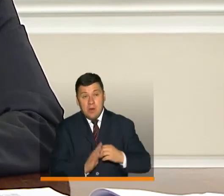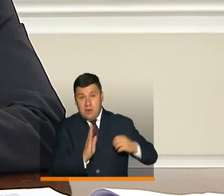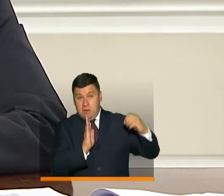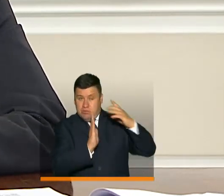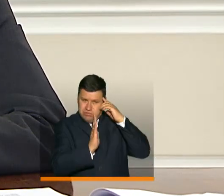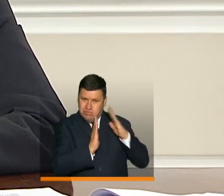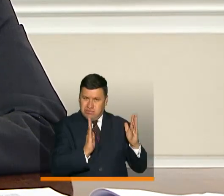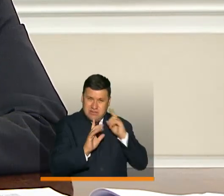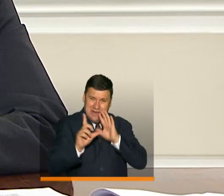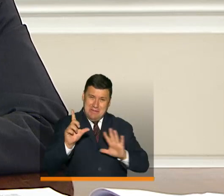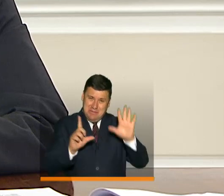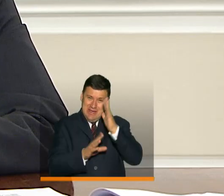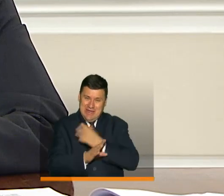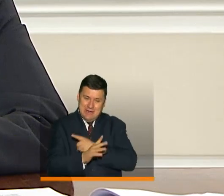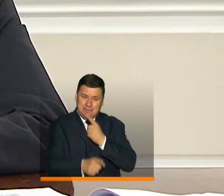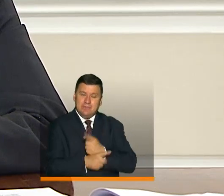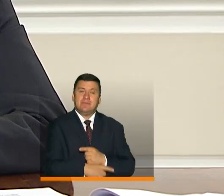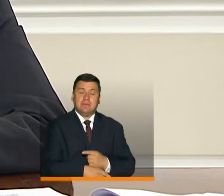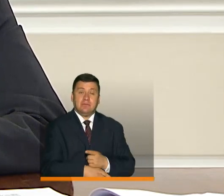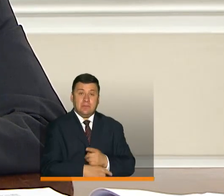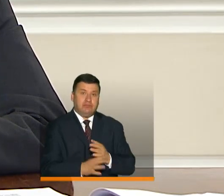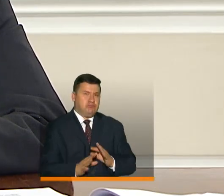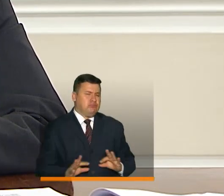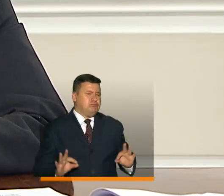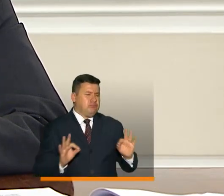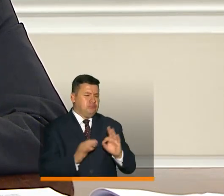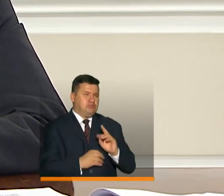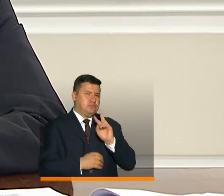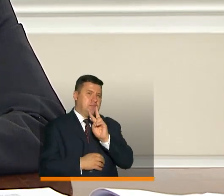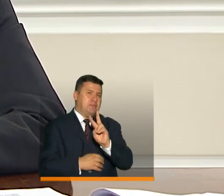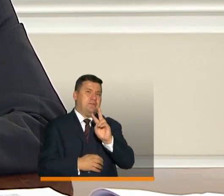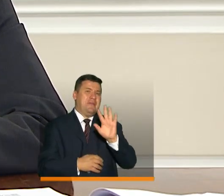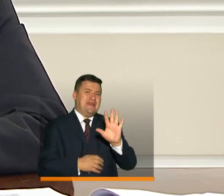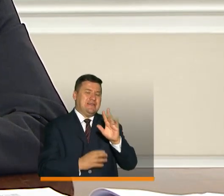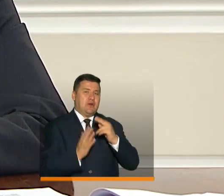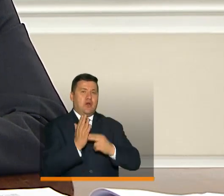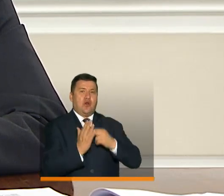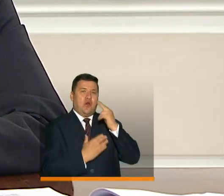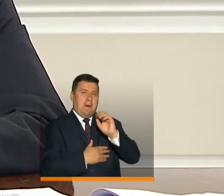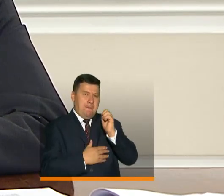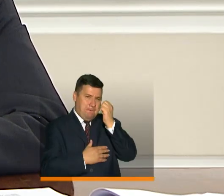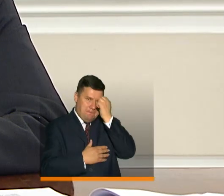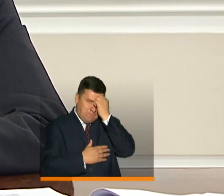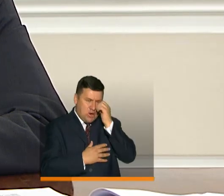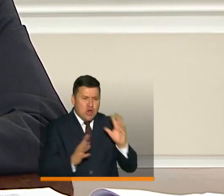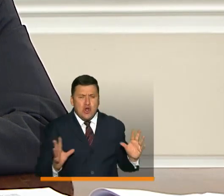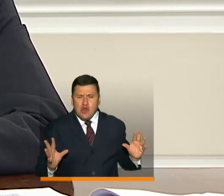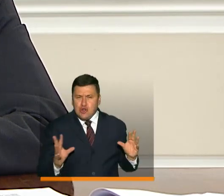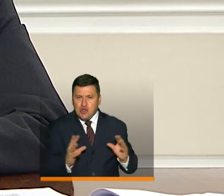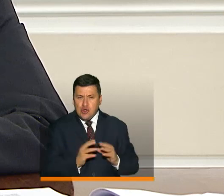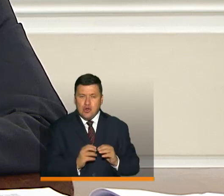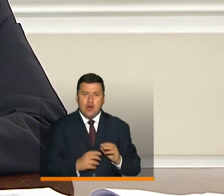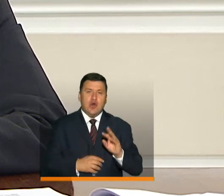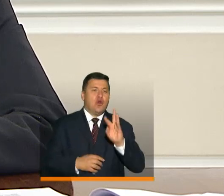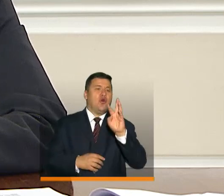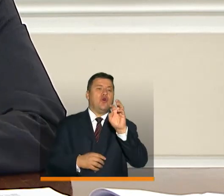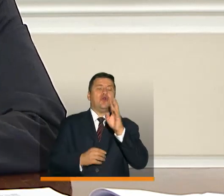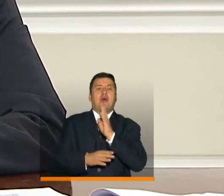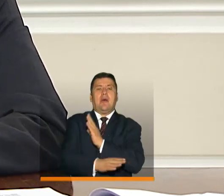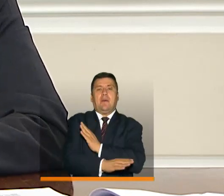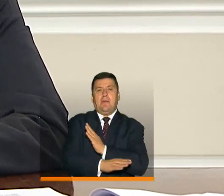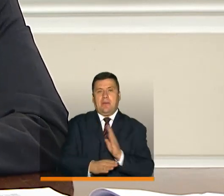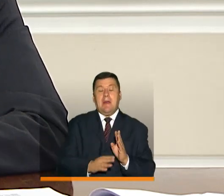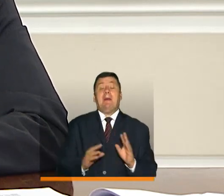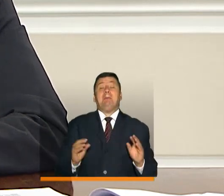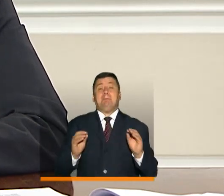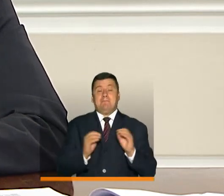como acabamos de ver en el video, tenemos priorizados 25 proyectos. Que suman 8 billones de pesos